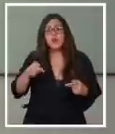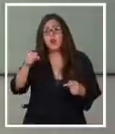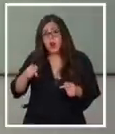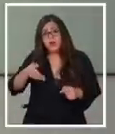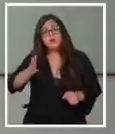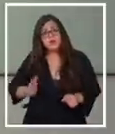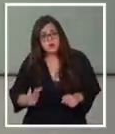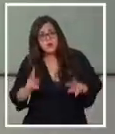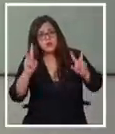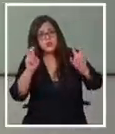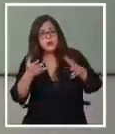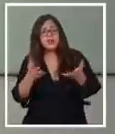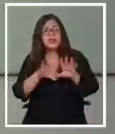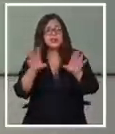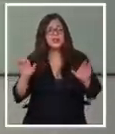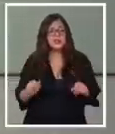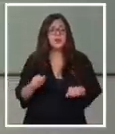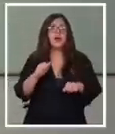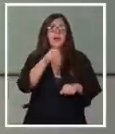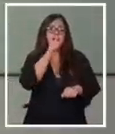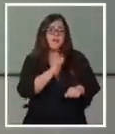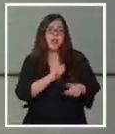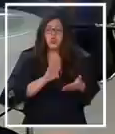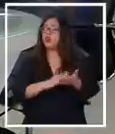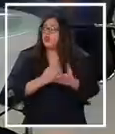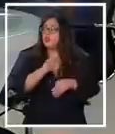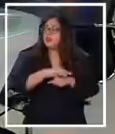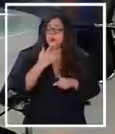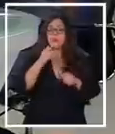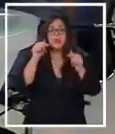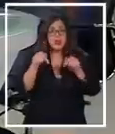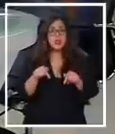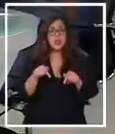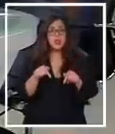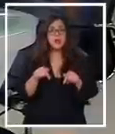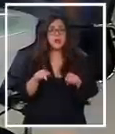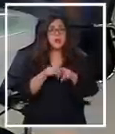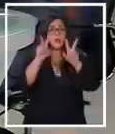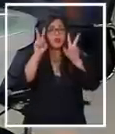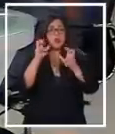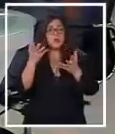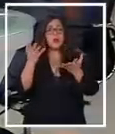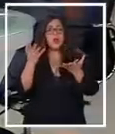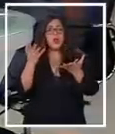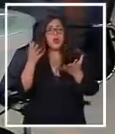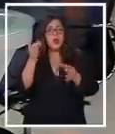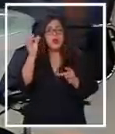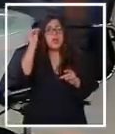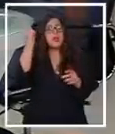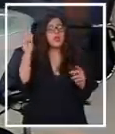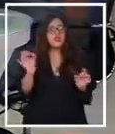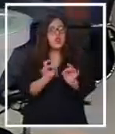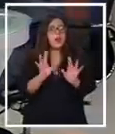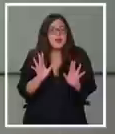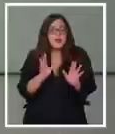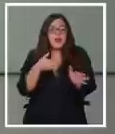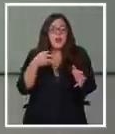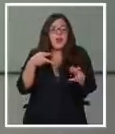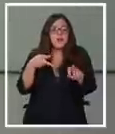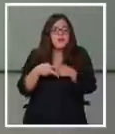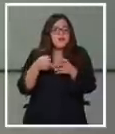existiendo los prestadores privados de salud por supuesto porque en esto uno no puede tener como visión ideologías que impliquen que impidan llegar a